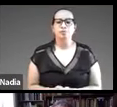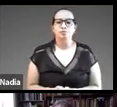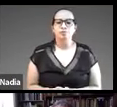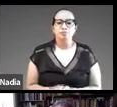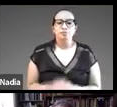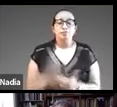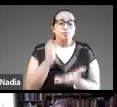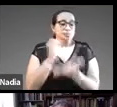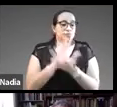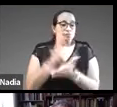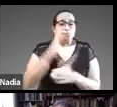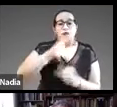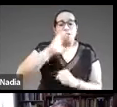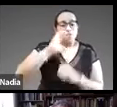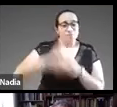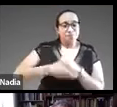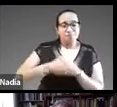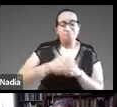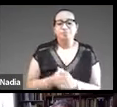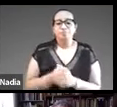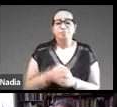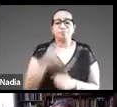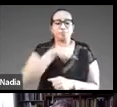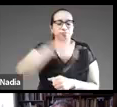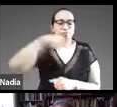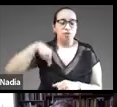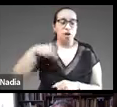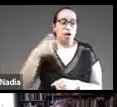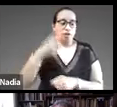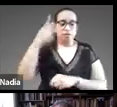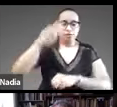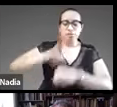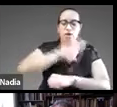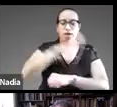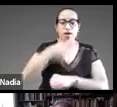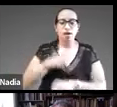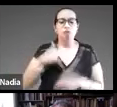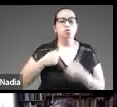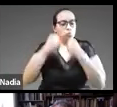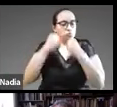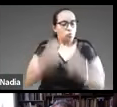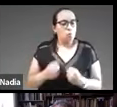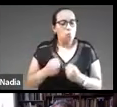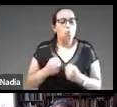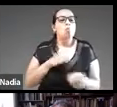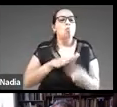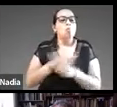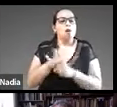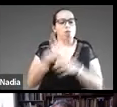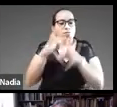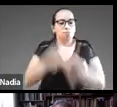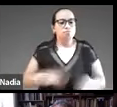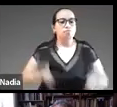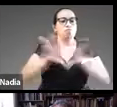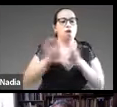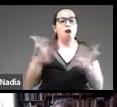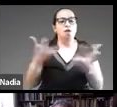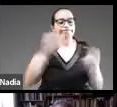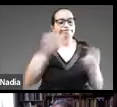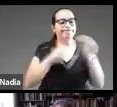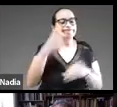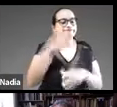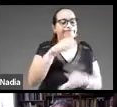Solo para cerrar, nosotros desde la Dirección General estamos convencidas de la importancia de generar este tipo de espacios para